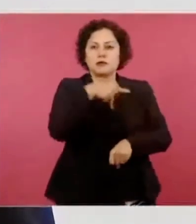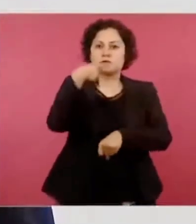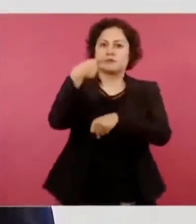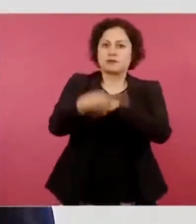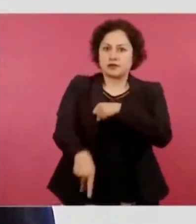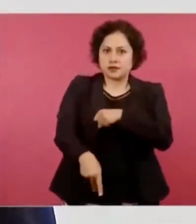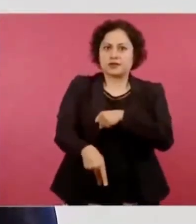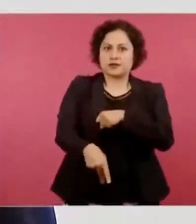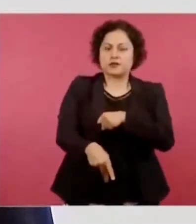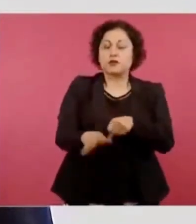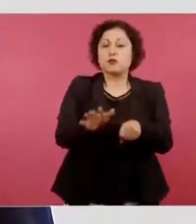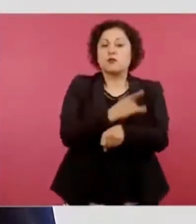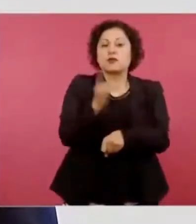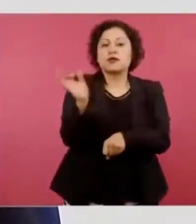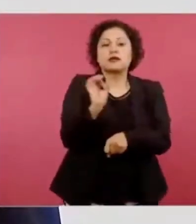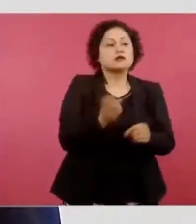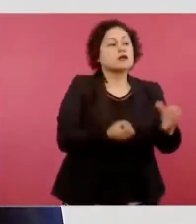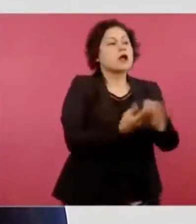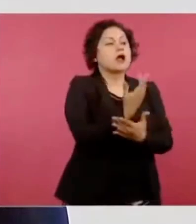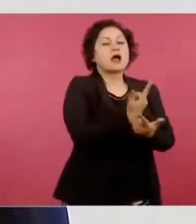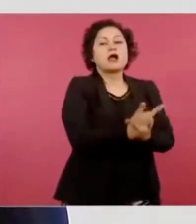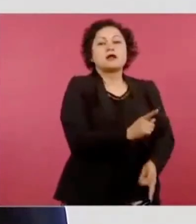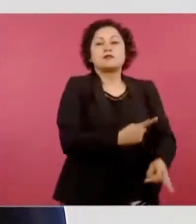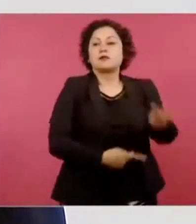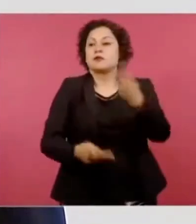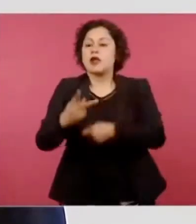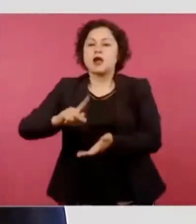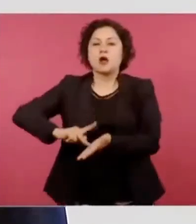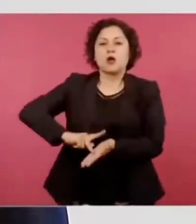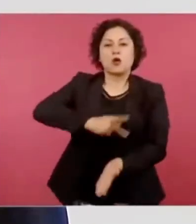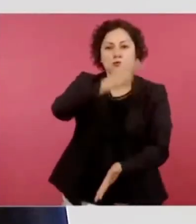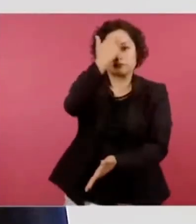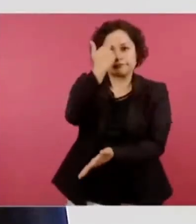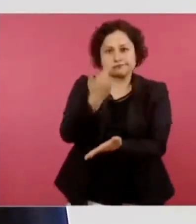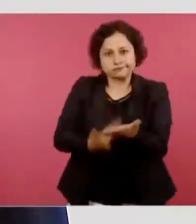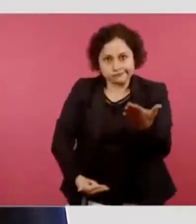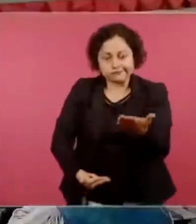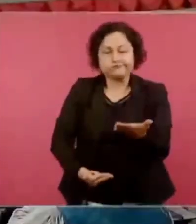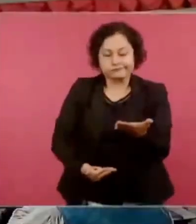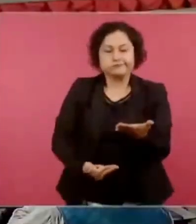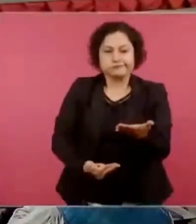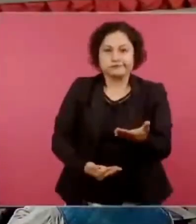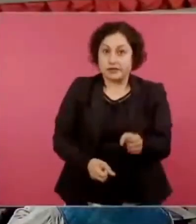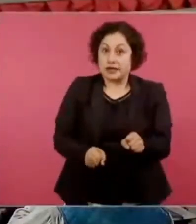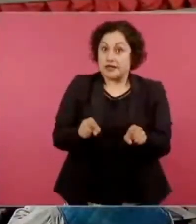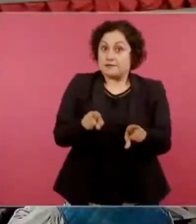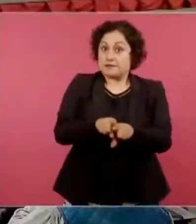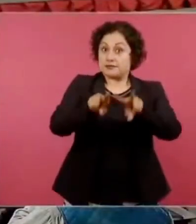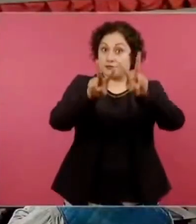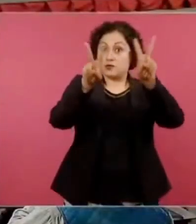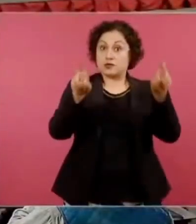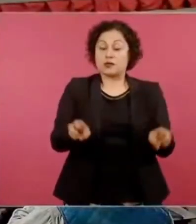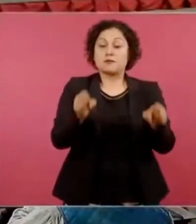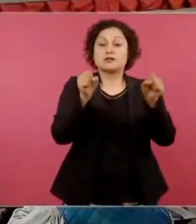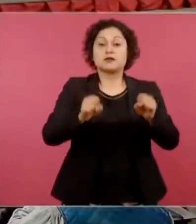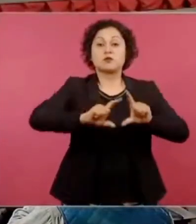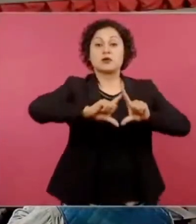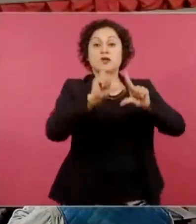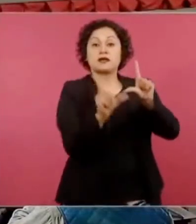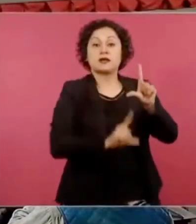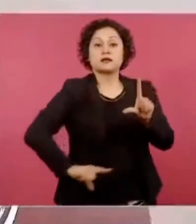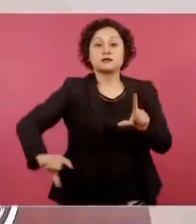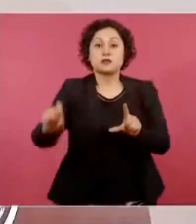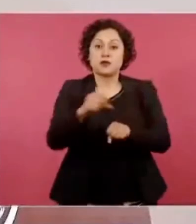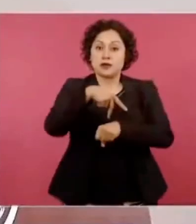comisión de nuevos delitos, a la seguridad nacional, porque se trata de individuos que presuntamente